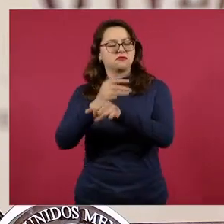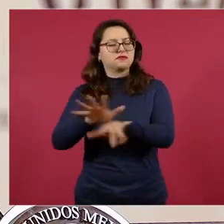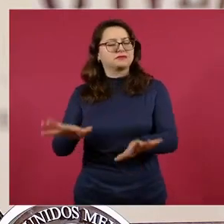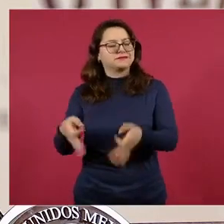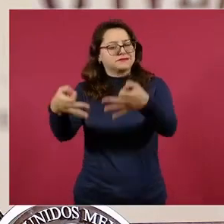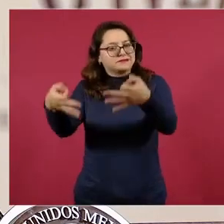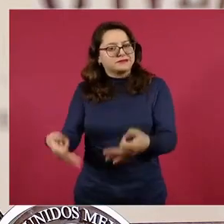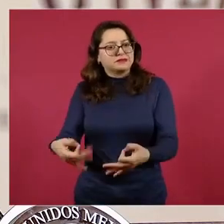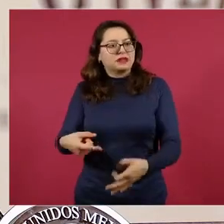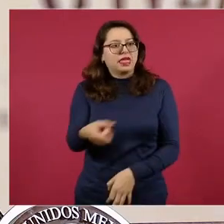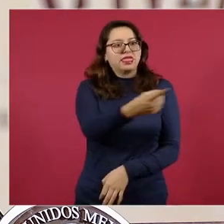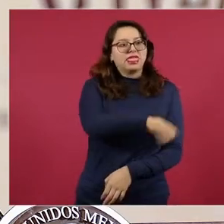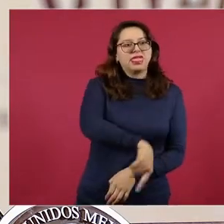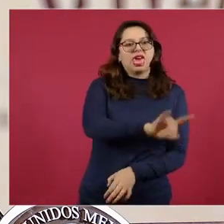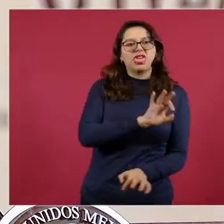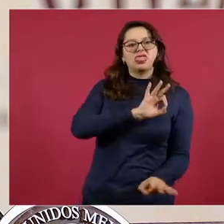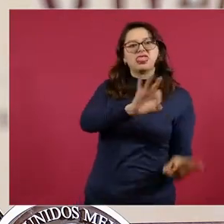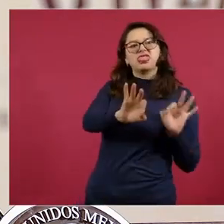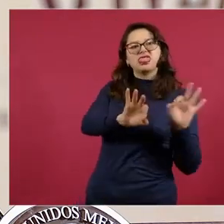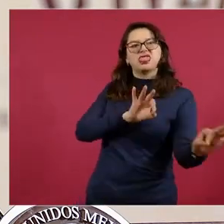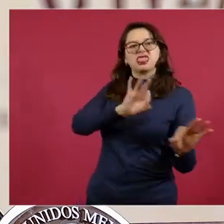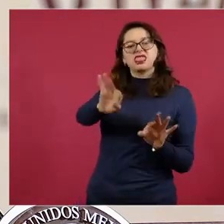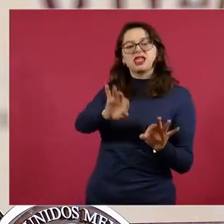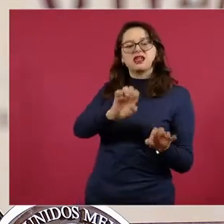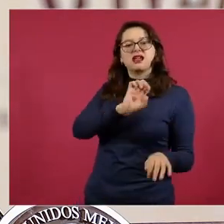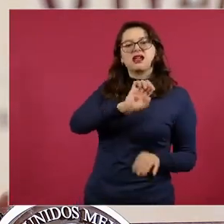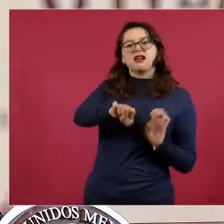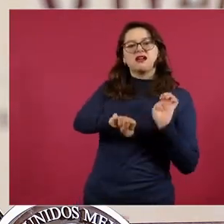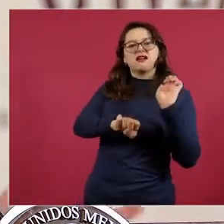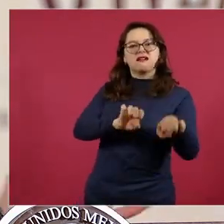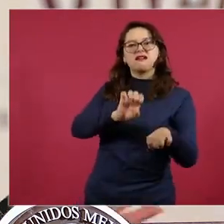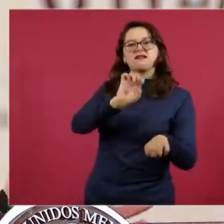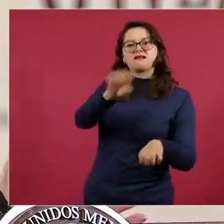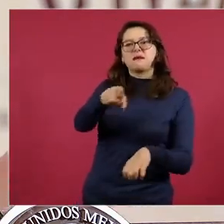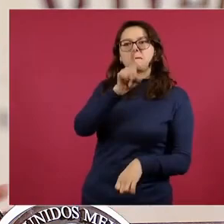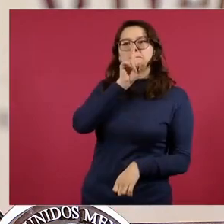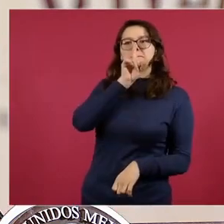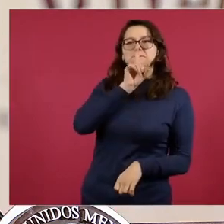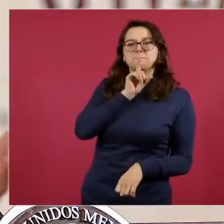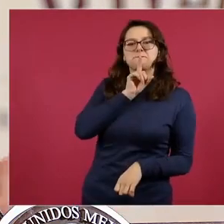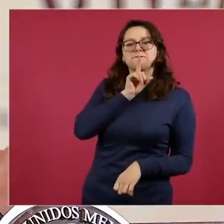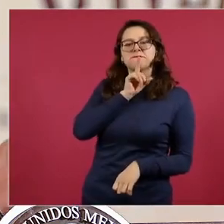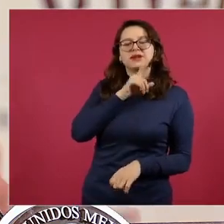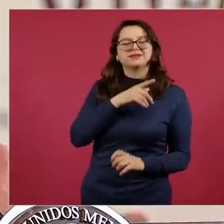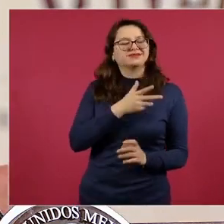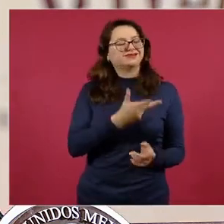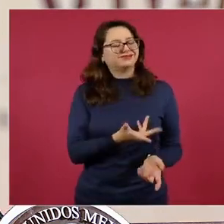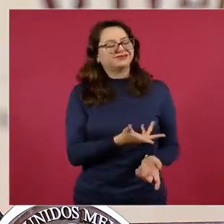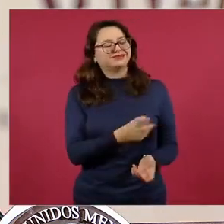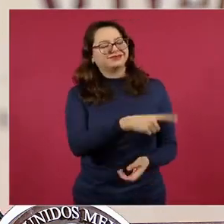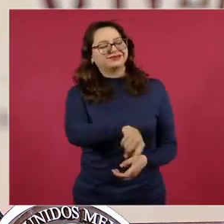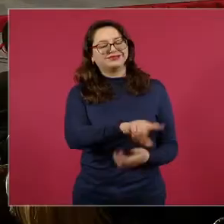malinformar por estas personas que pues lo único que hacen es mentir porque tienen mucho